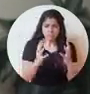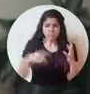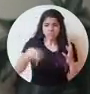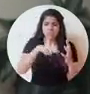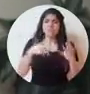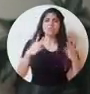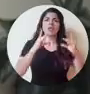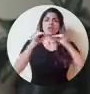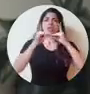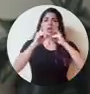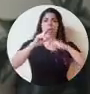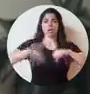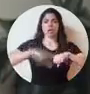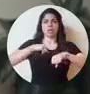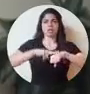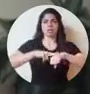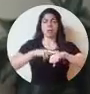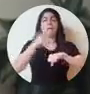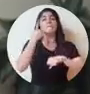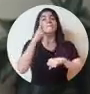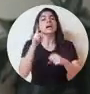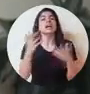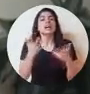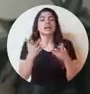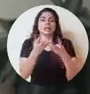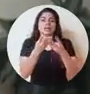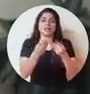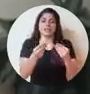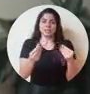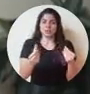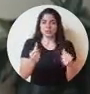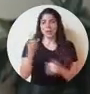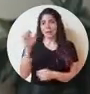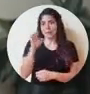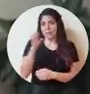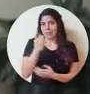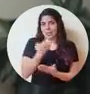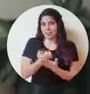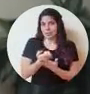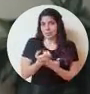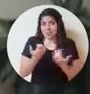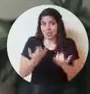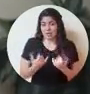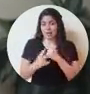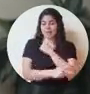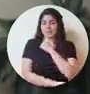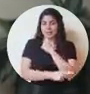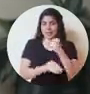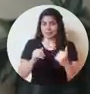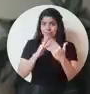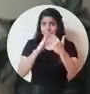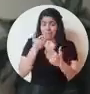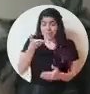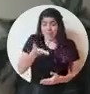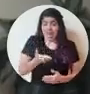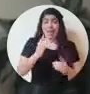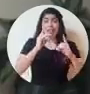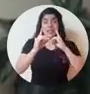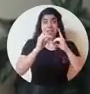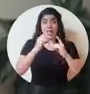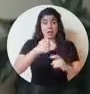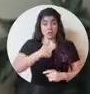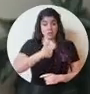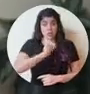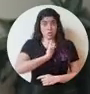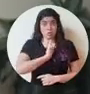diálogo nacional para resolver la emergencia económica que afronta y en ese diálogo me